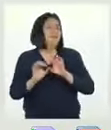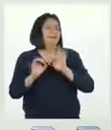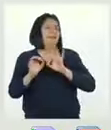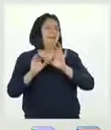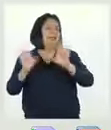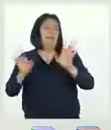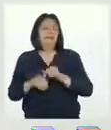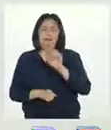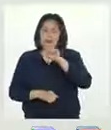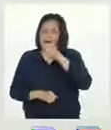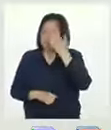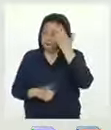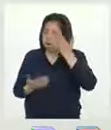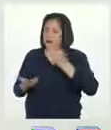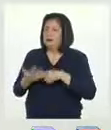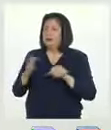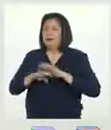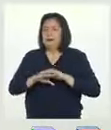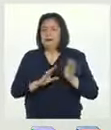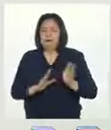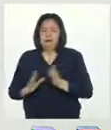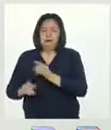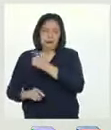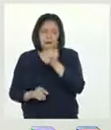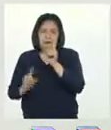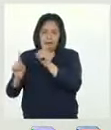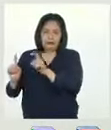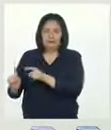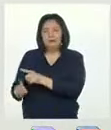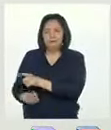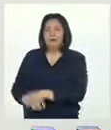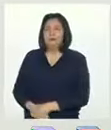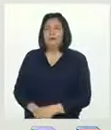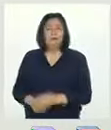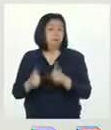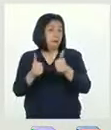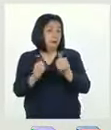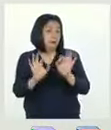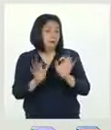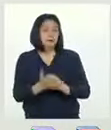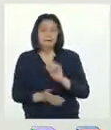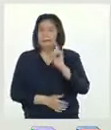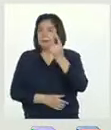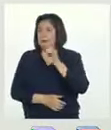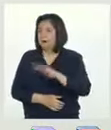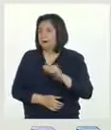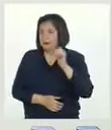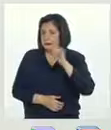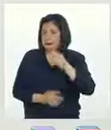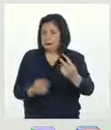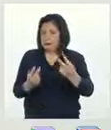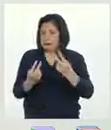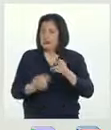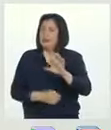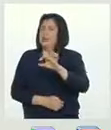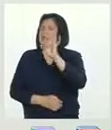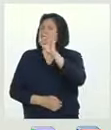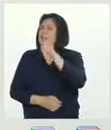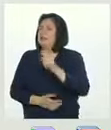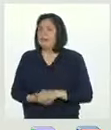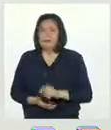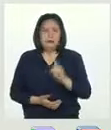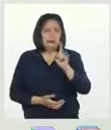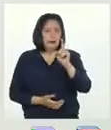Clarísimo. Ahora ya podemos desarrollar la planificación con estas preguntas. Muy bien. Primero, chicas y chicos que nos ven, elijan uno de los